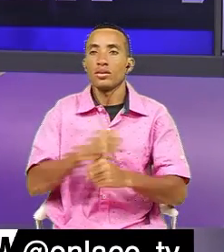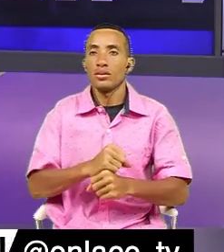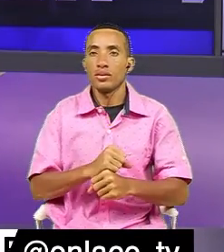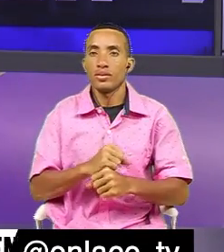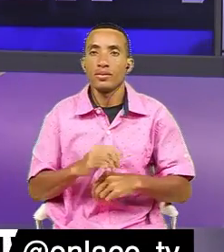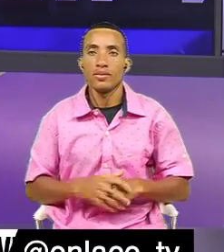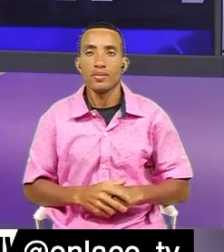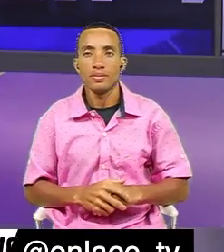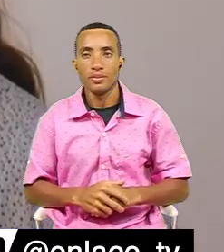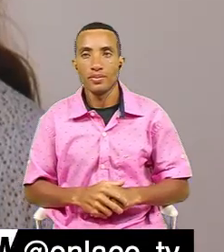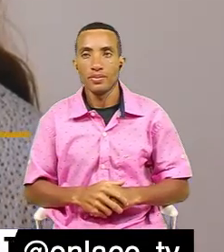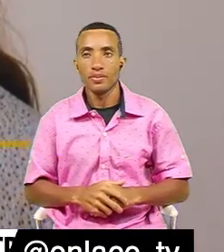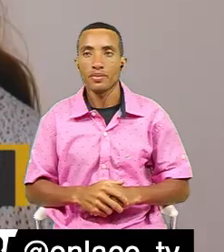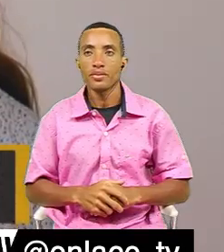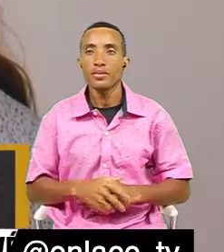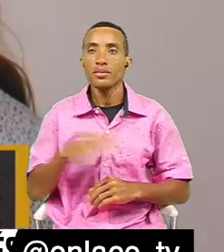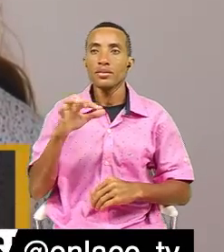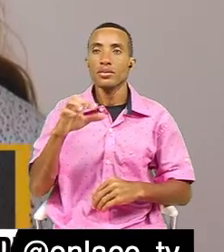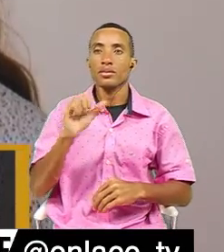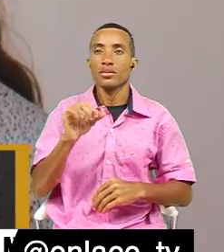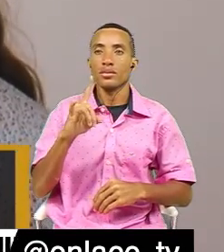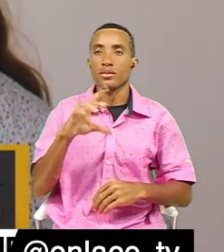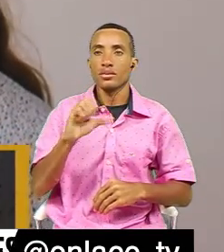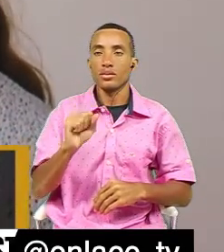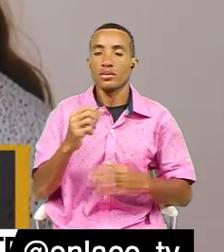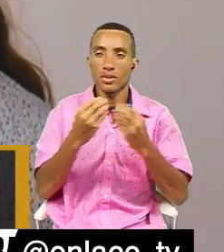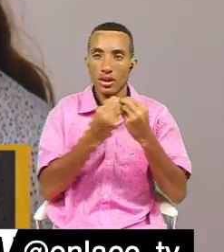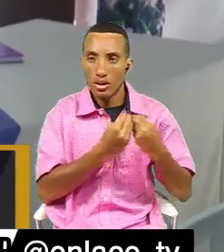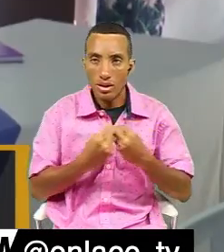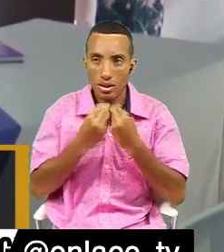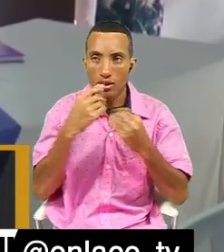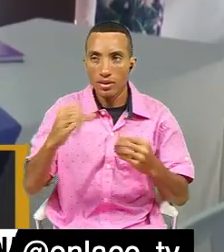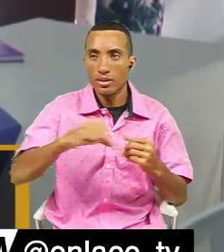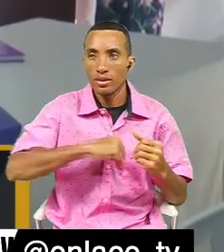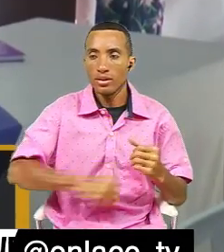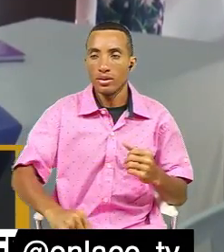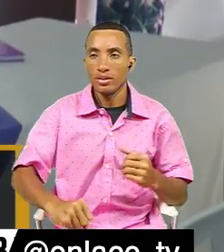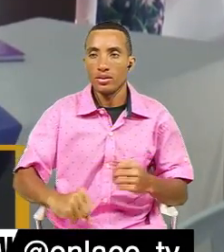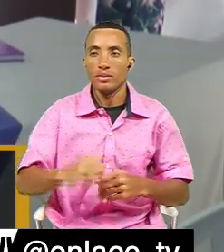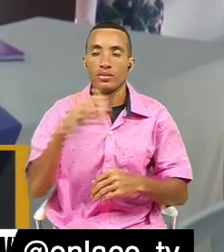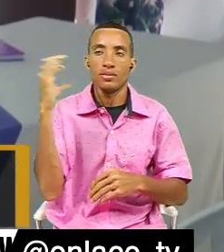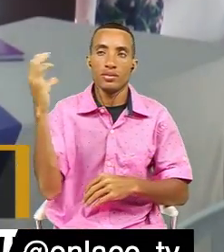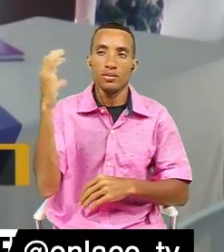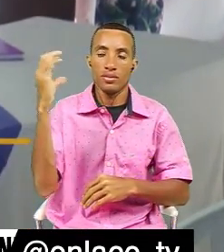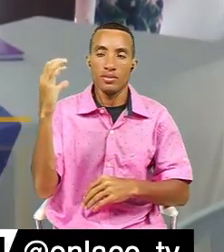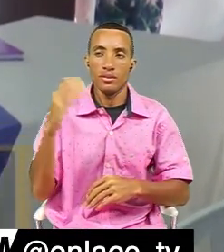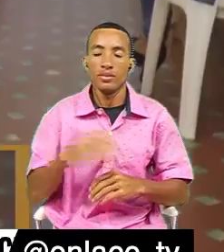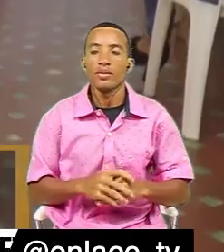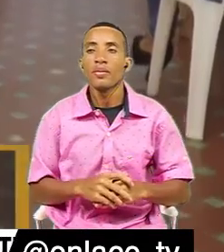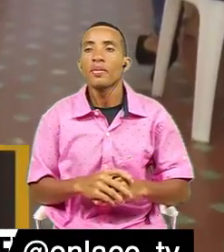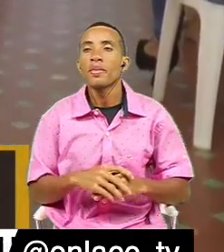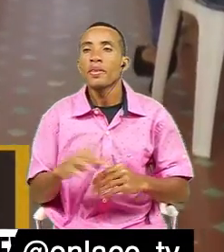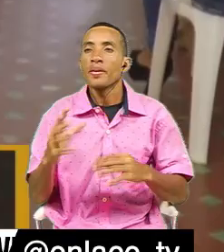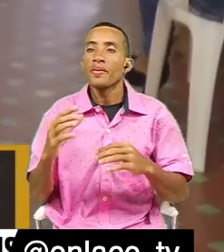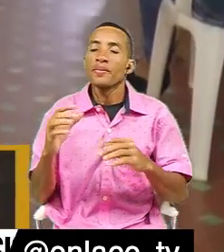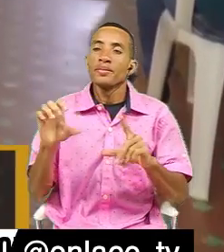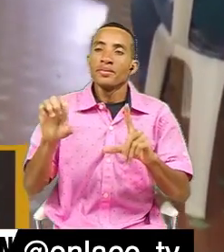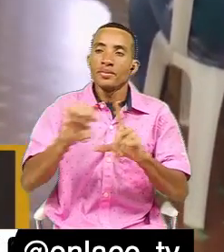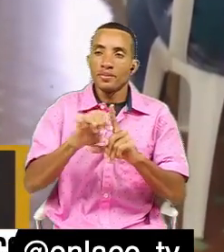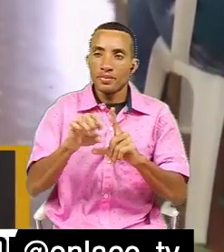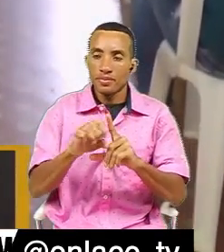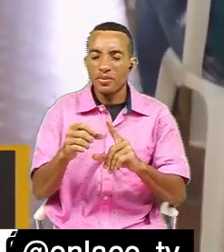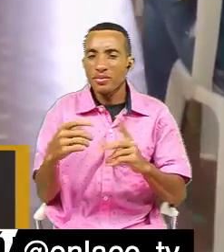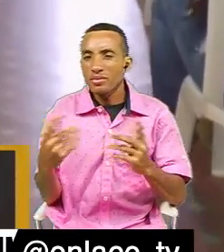Popular. Paula Gaviria Betancur, actual consejera para los derechos humanos en Colombia, en diálogo con Enlace Noticias, ha expuesto los retos que tiene